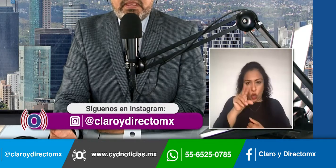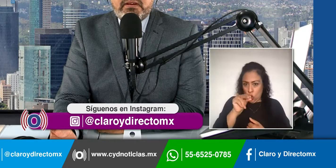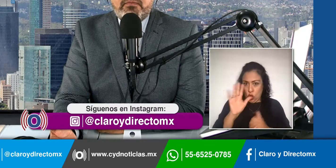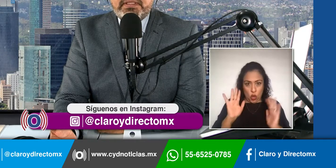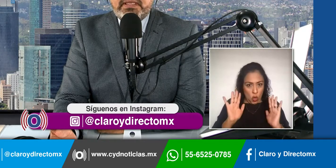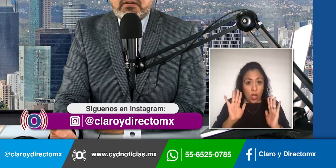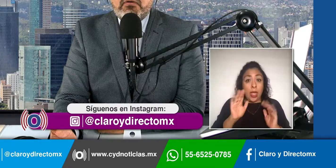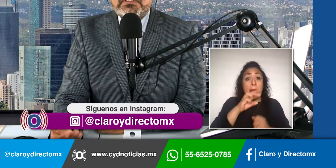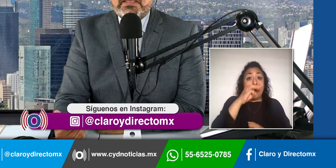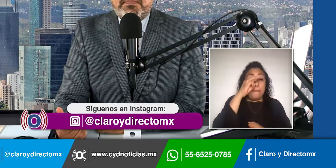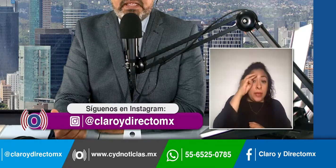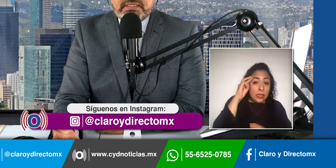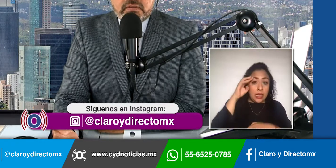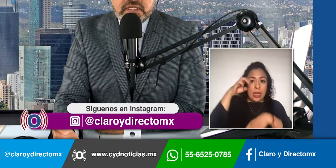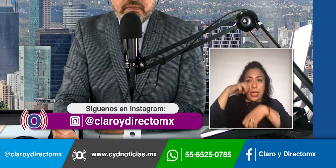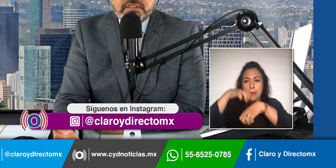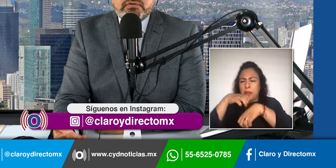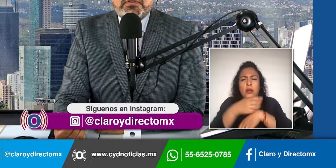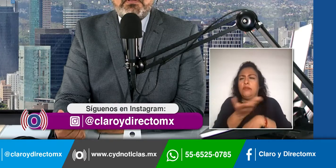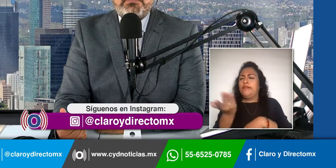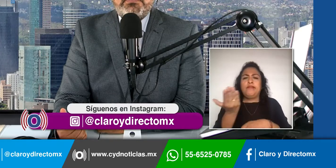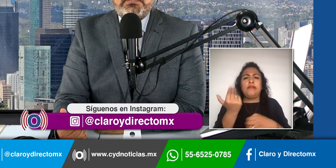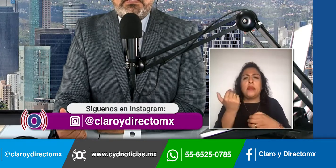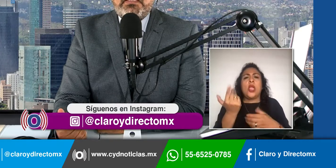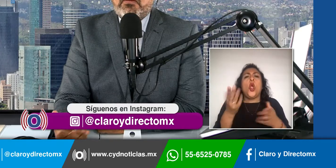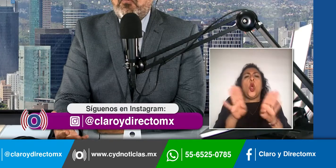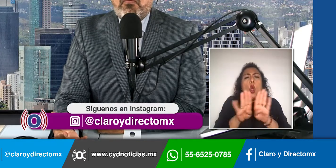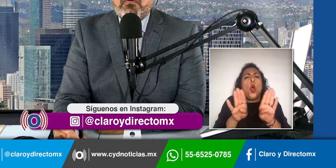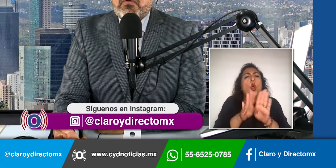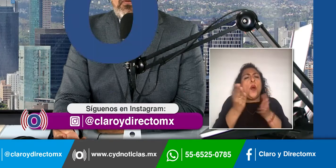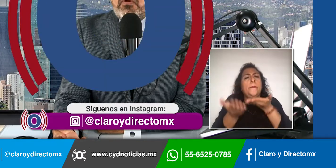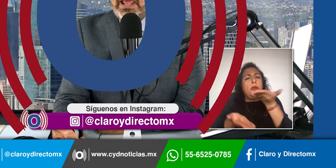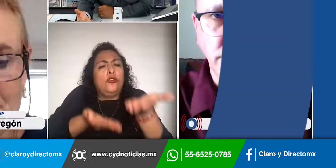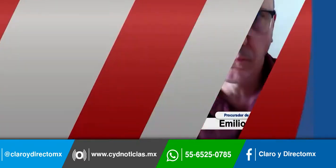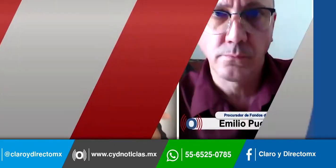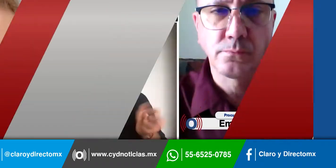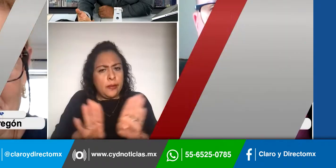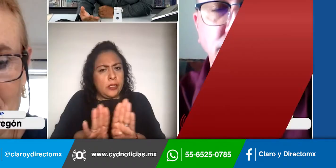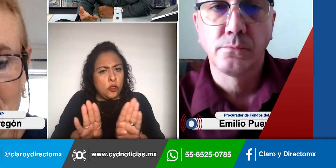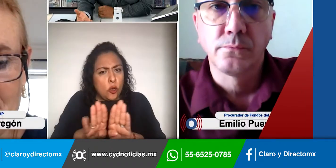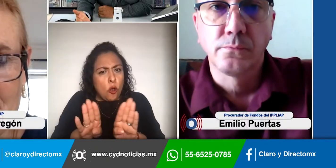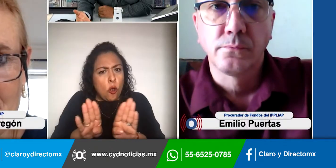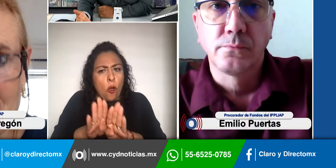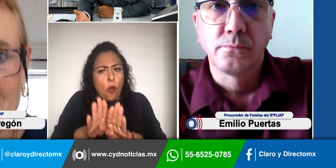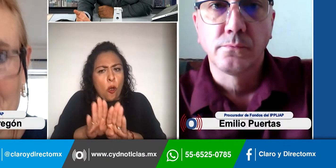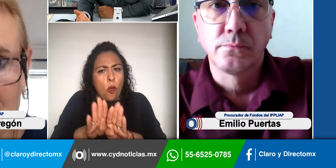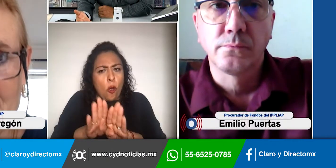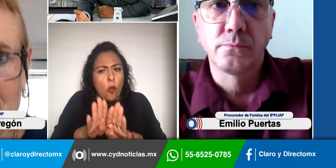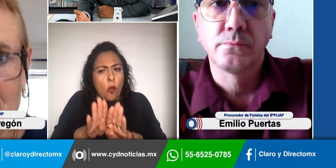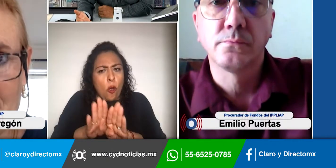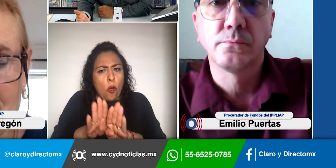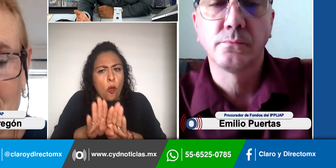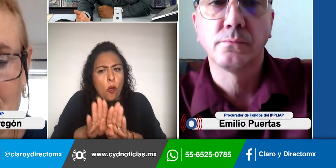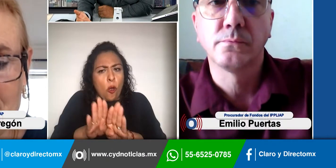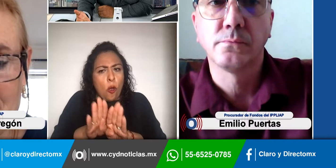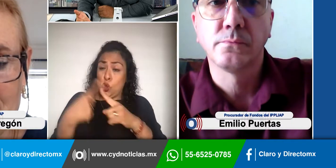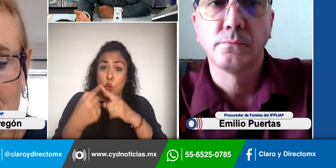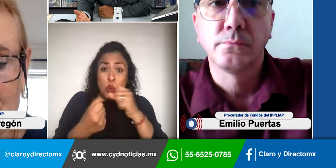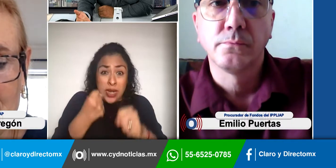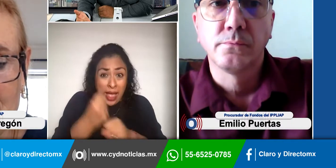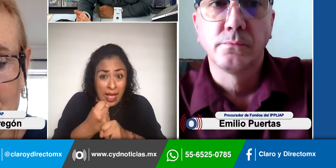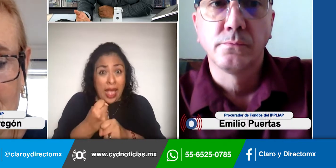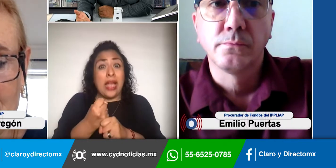Emilio, quien me quiera comentar cómo es que prestan los servicios y cómo le han hecho en este año y meses a partir de la